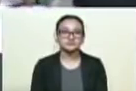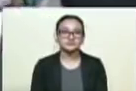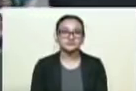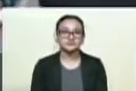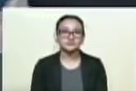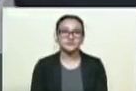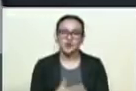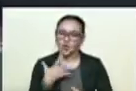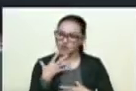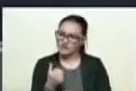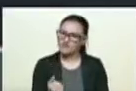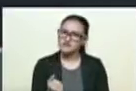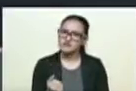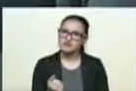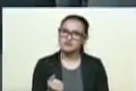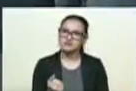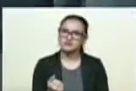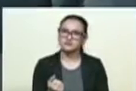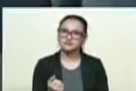¡Confíen en mí!